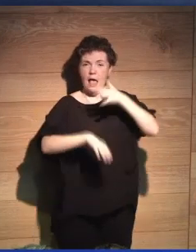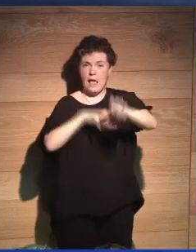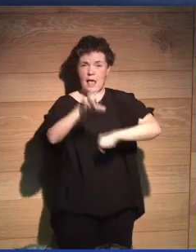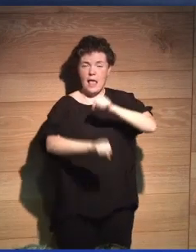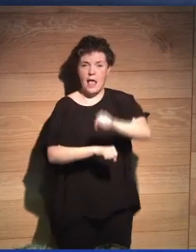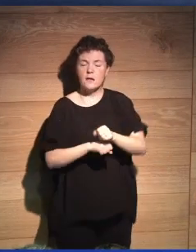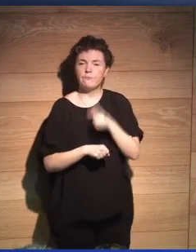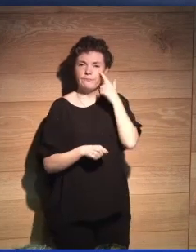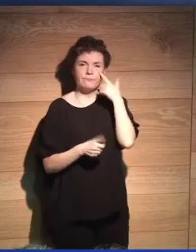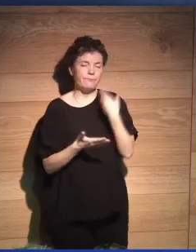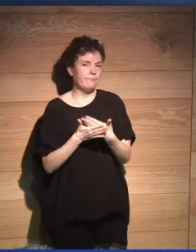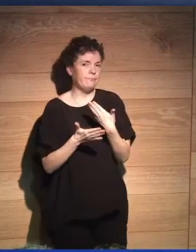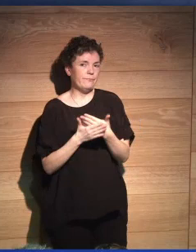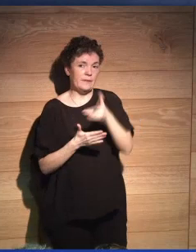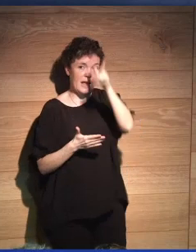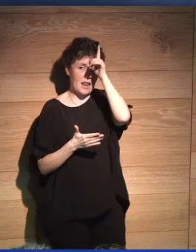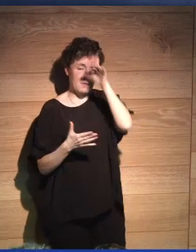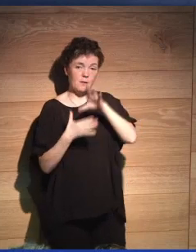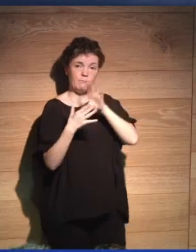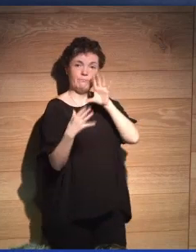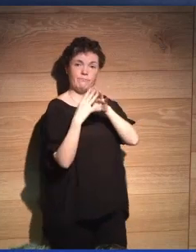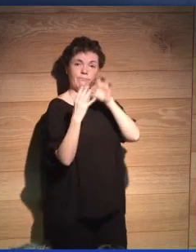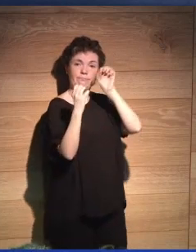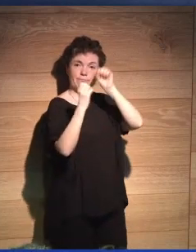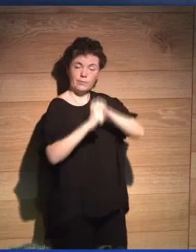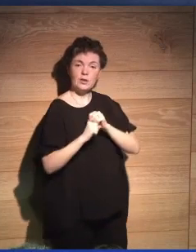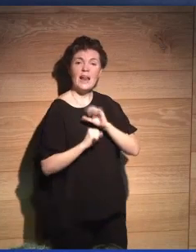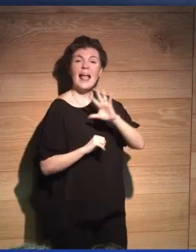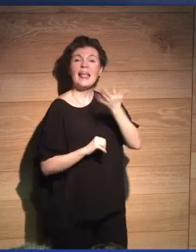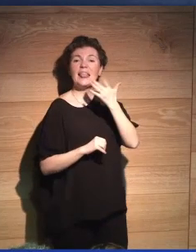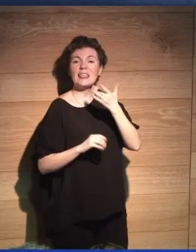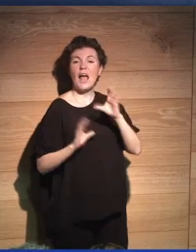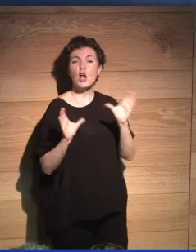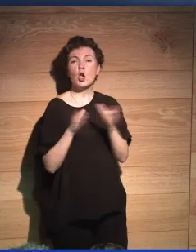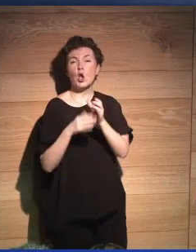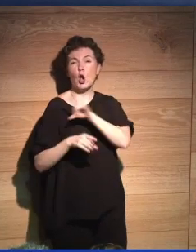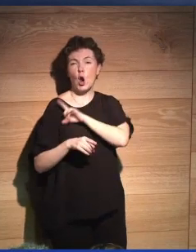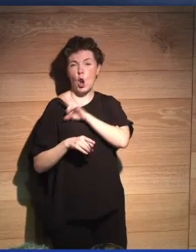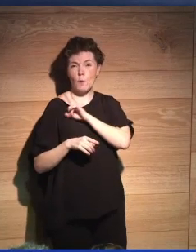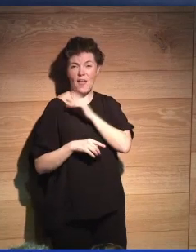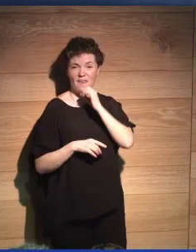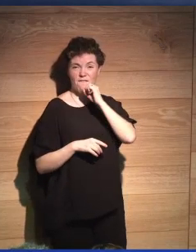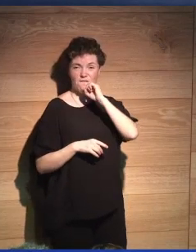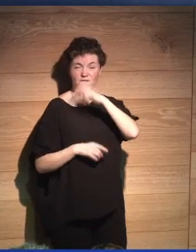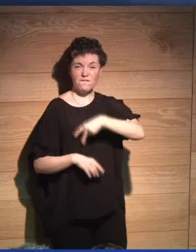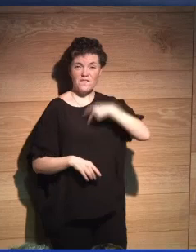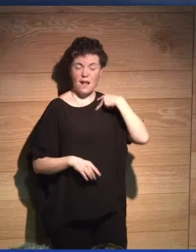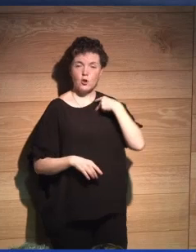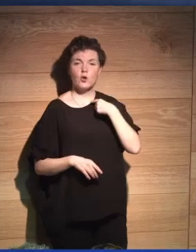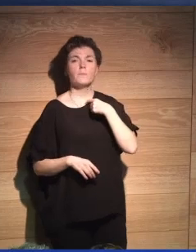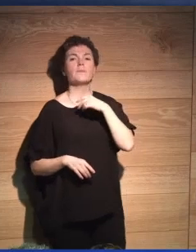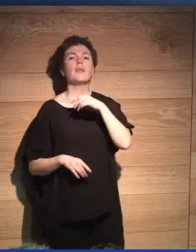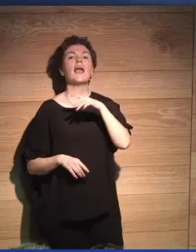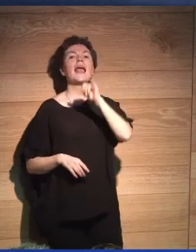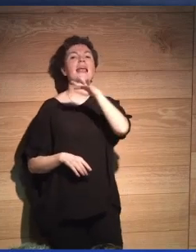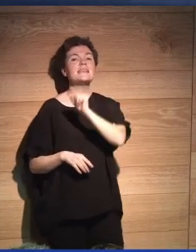la convivencia de Alemania con la quinta columna franquista. Elia y Arturo trabajaron juntos en el